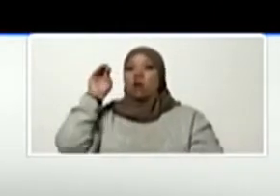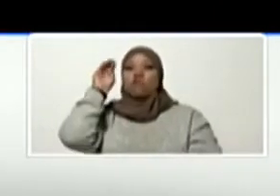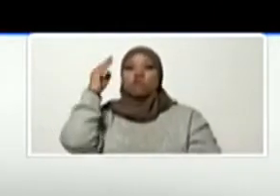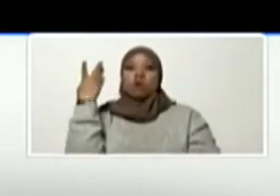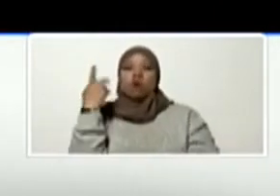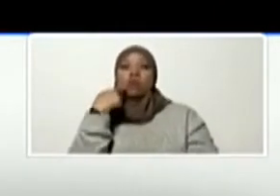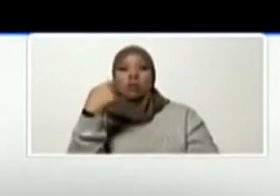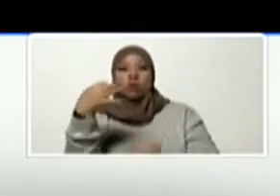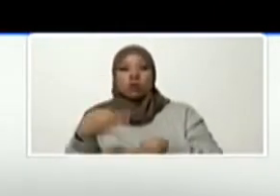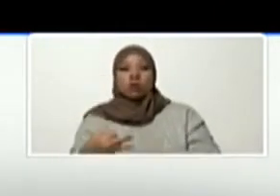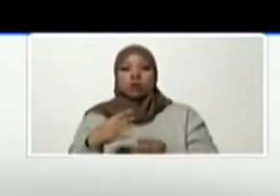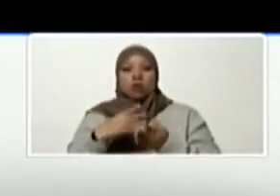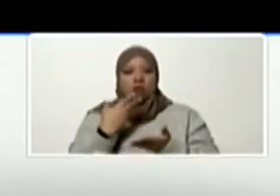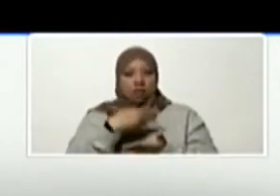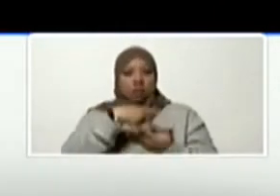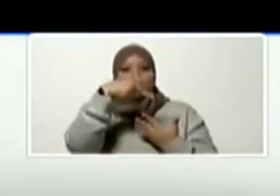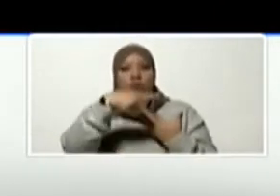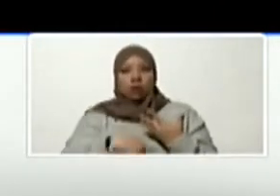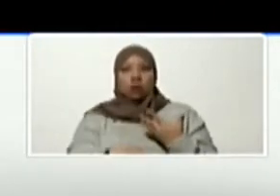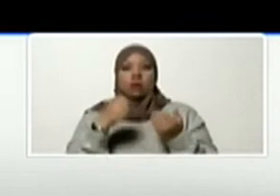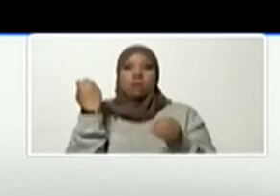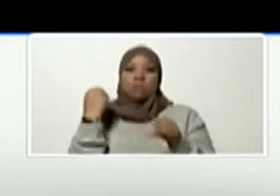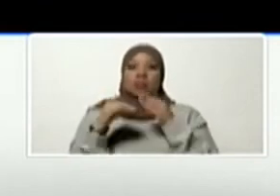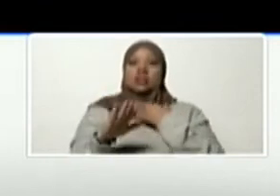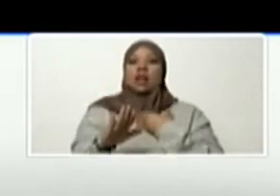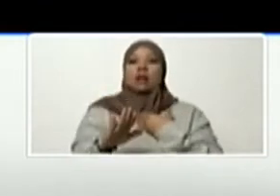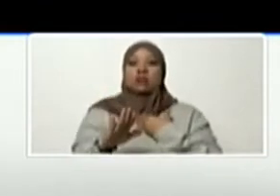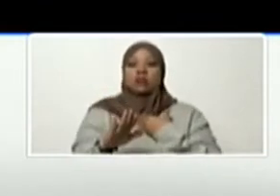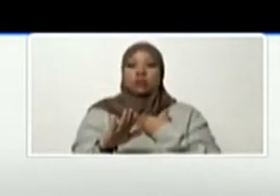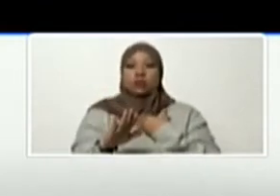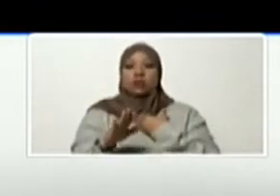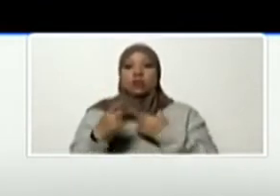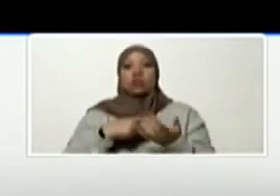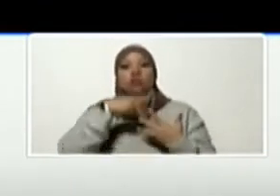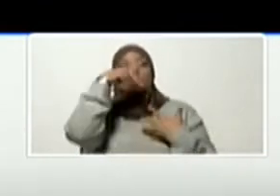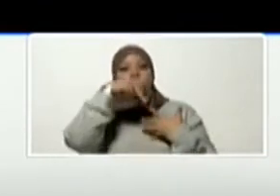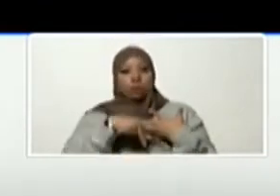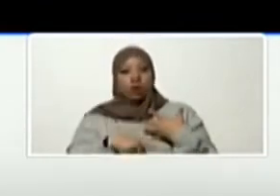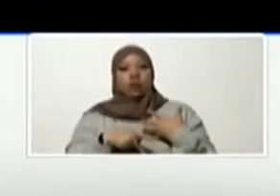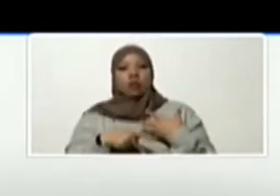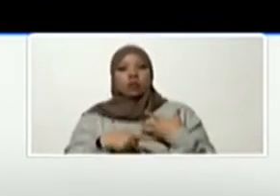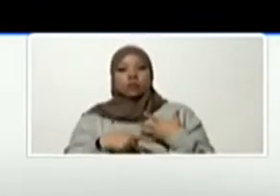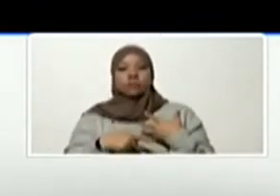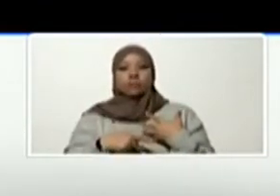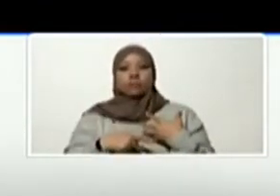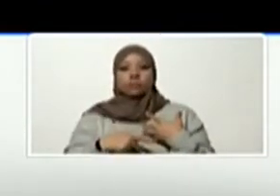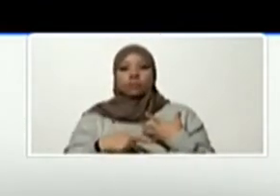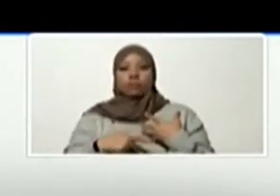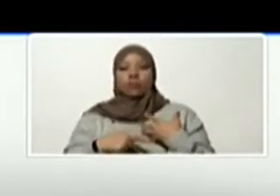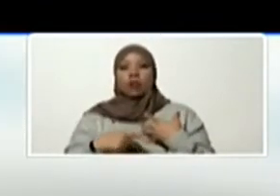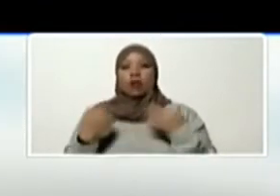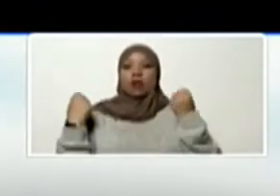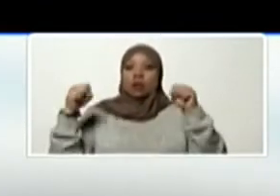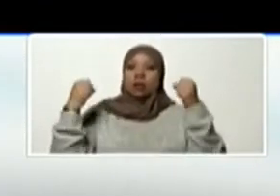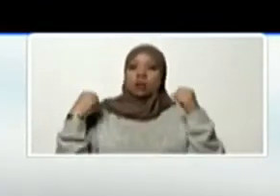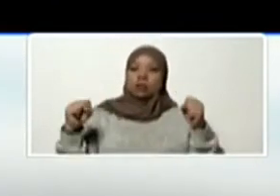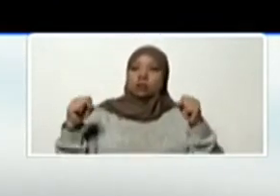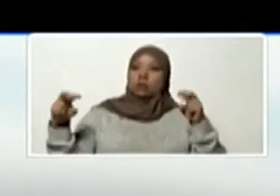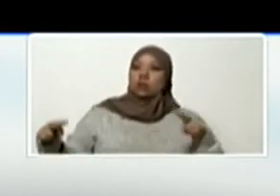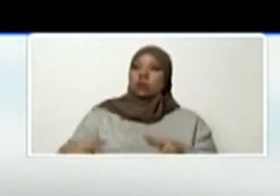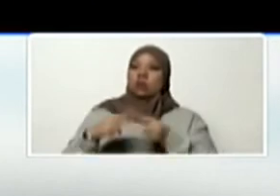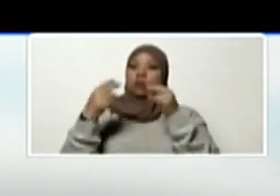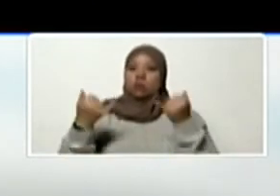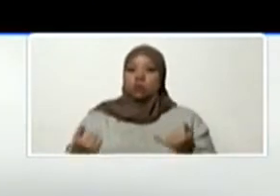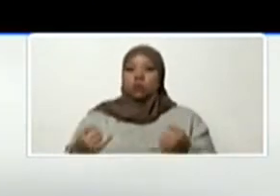ella nos entregó su mensaje, su propuesta. Y Lizzie Freya, donde te encuentres